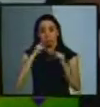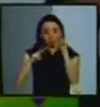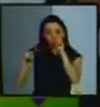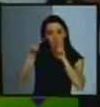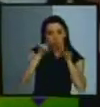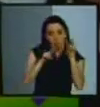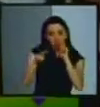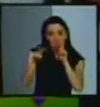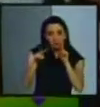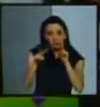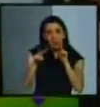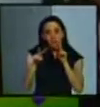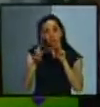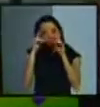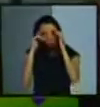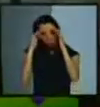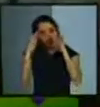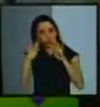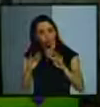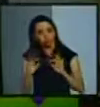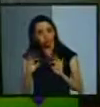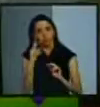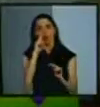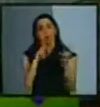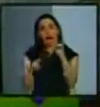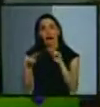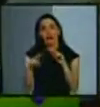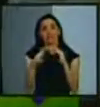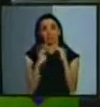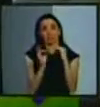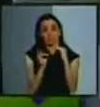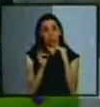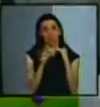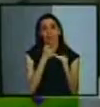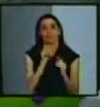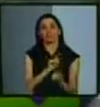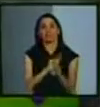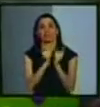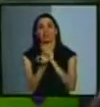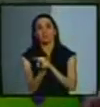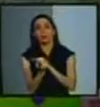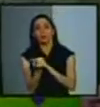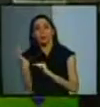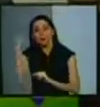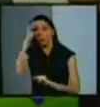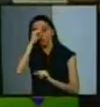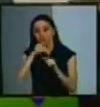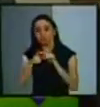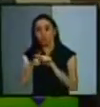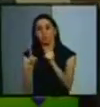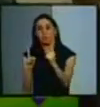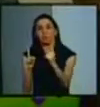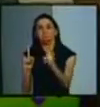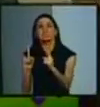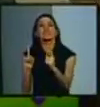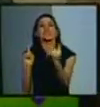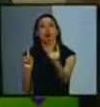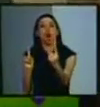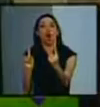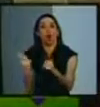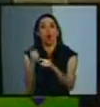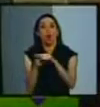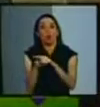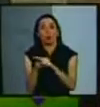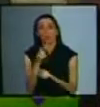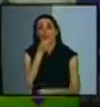análisis más decantado. Análisis que en La Moneda aspiran a que no se transforme en la noche de los cuchillos largos anunciada por el